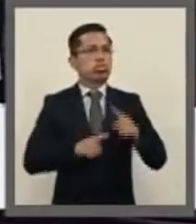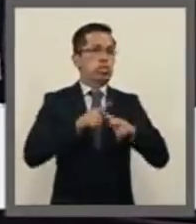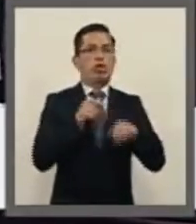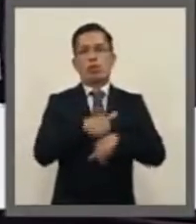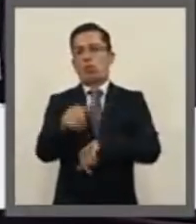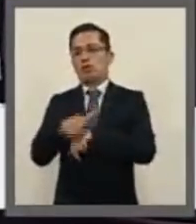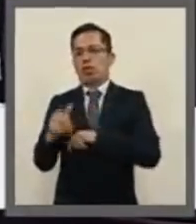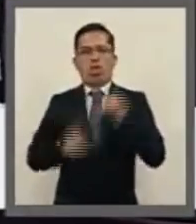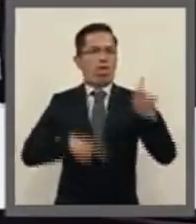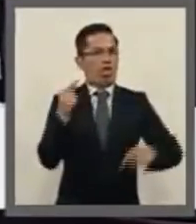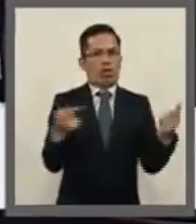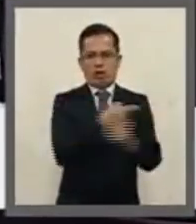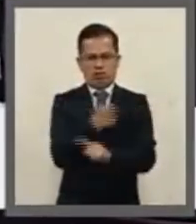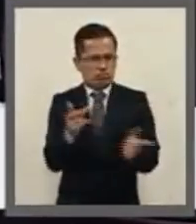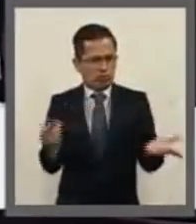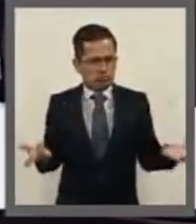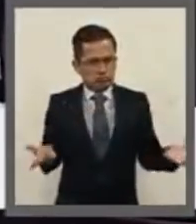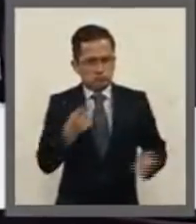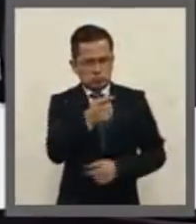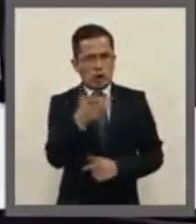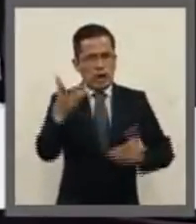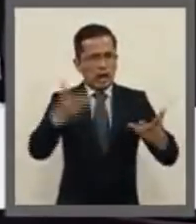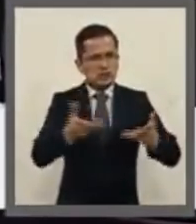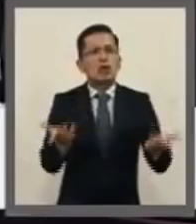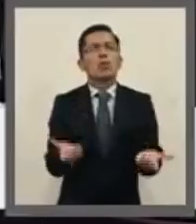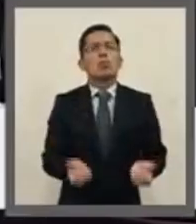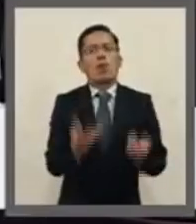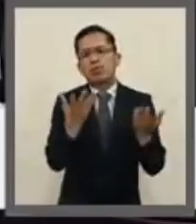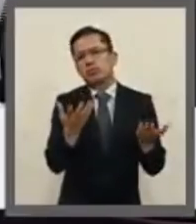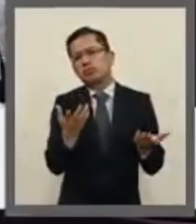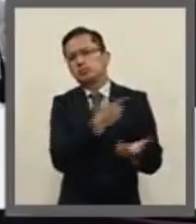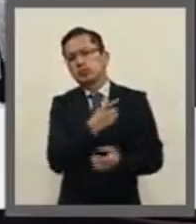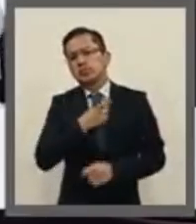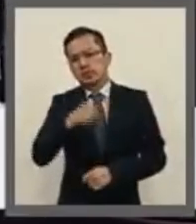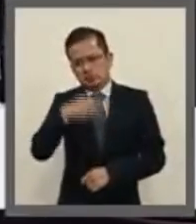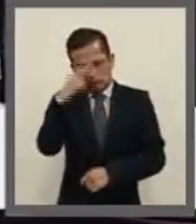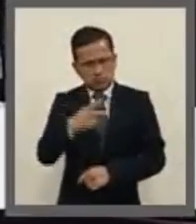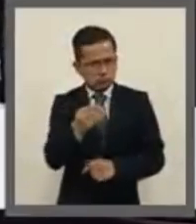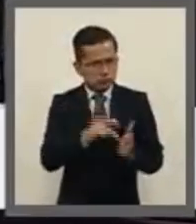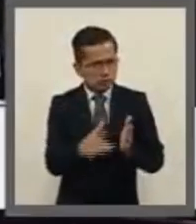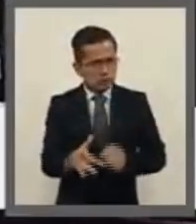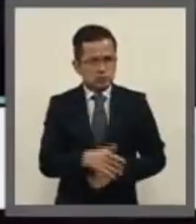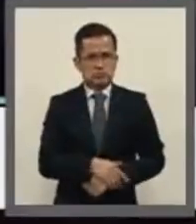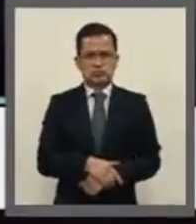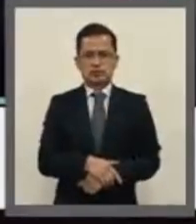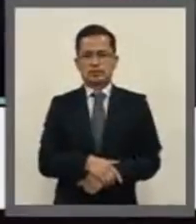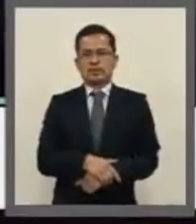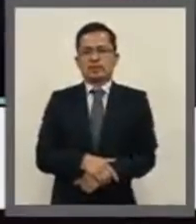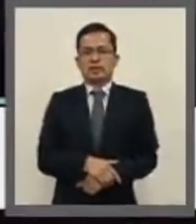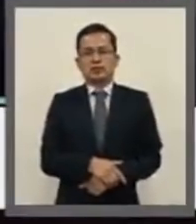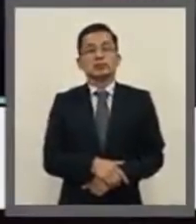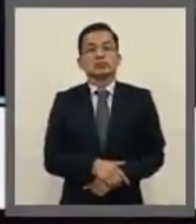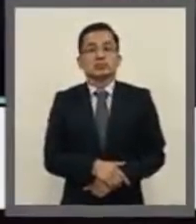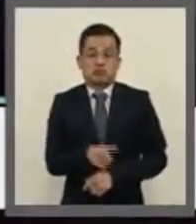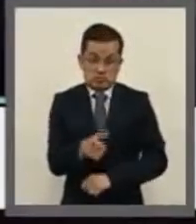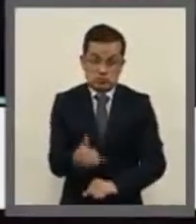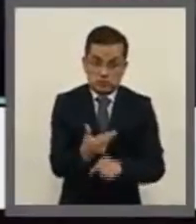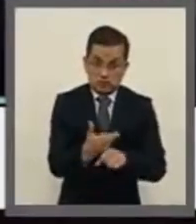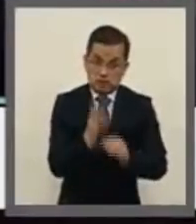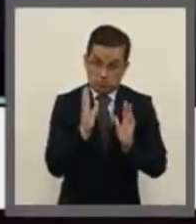y que nos diga si está haciendo tantas acciones, cuántas se necesitaban en el país. Muchas gracias, diputada presidenta. El secretario ya fue